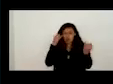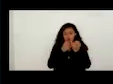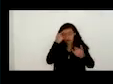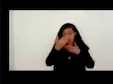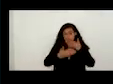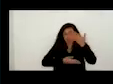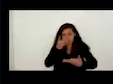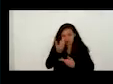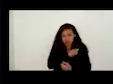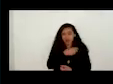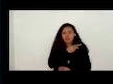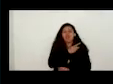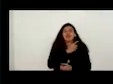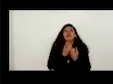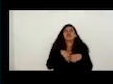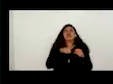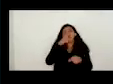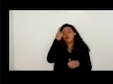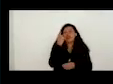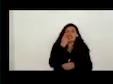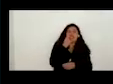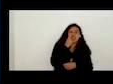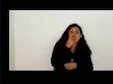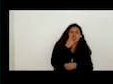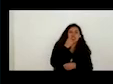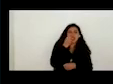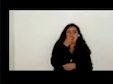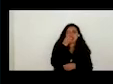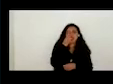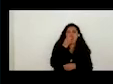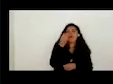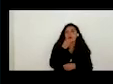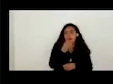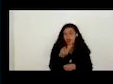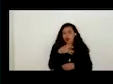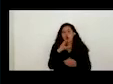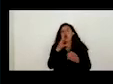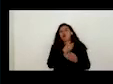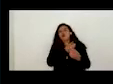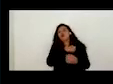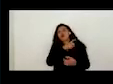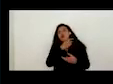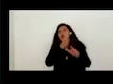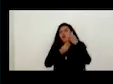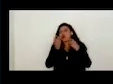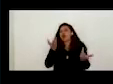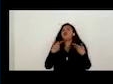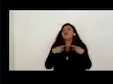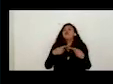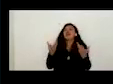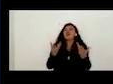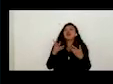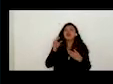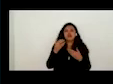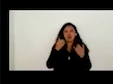social de nutriólogos o dietistas o no tienen uno en su área. ¿Qué hacen quien no tiene? O sea, alguien,